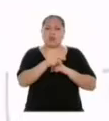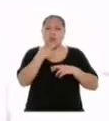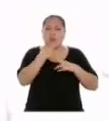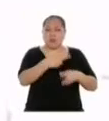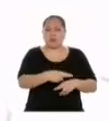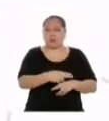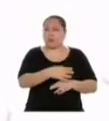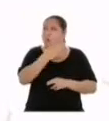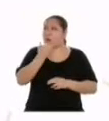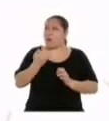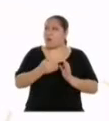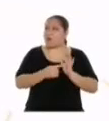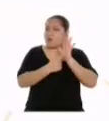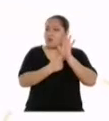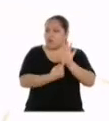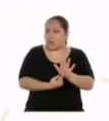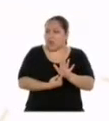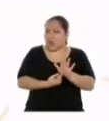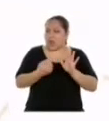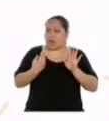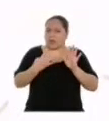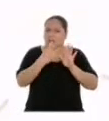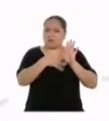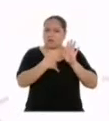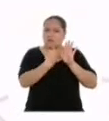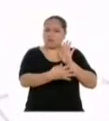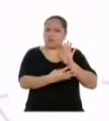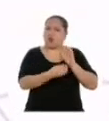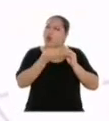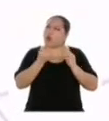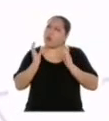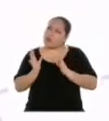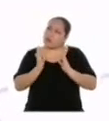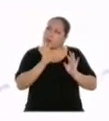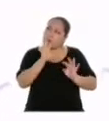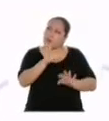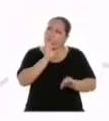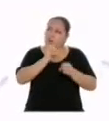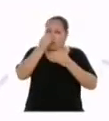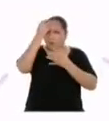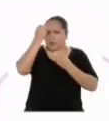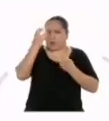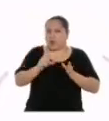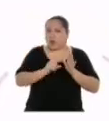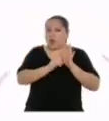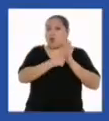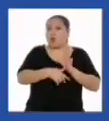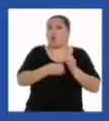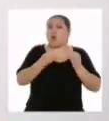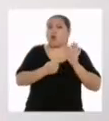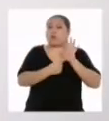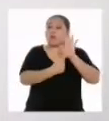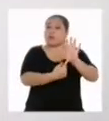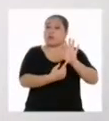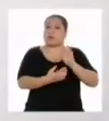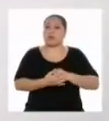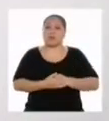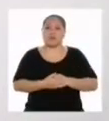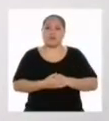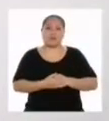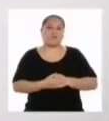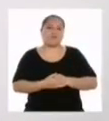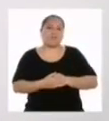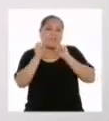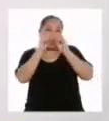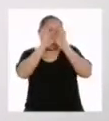trabajado, es conveniente mostrar inicialmente la manera en que se organizan los datos y luego cómo los presentamos. Está